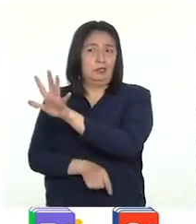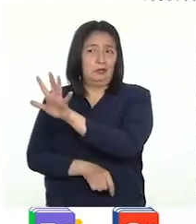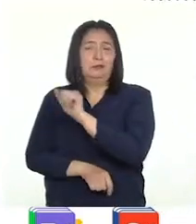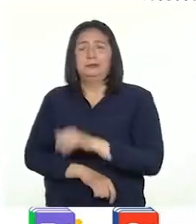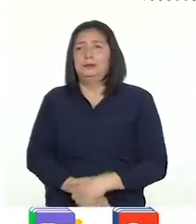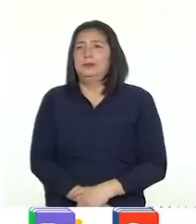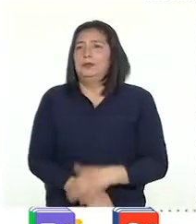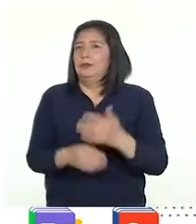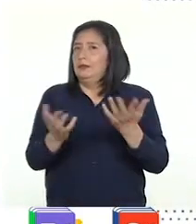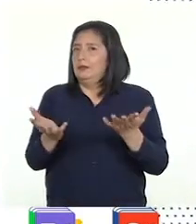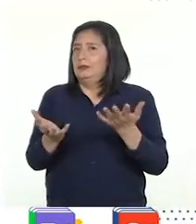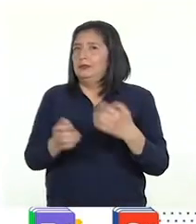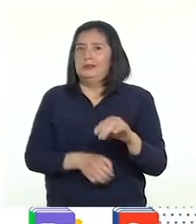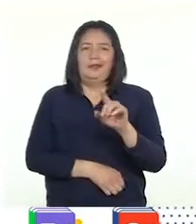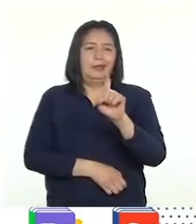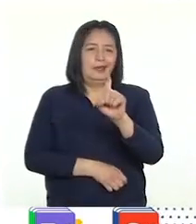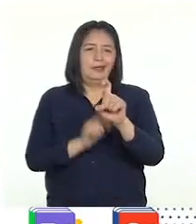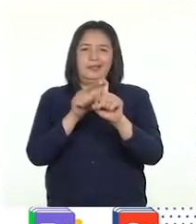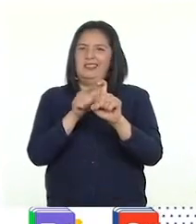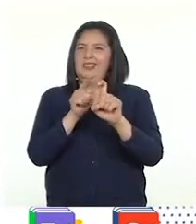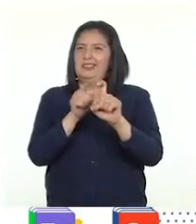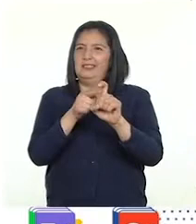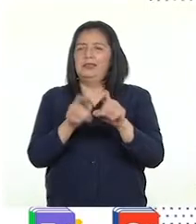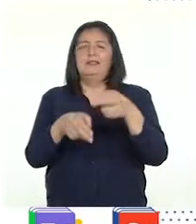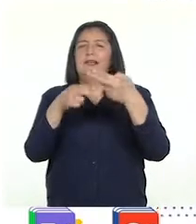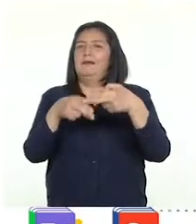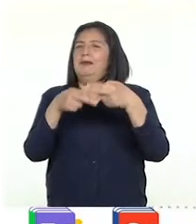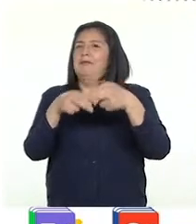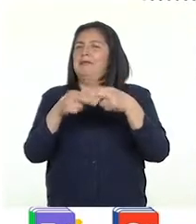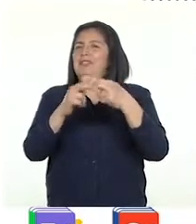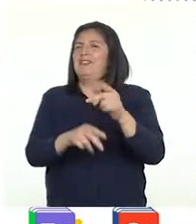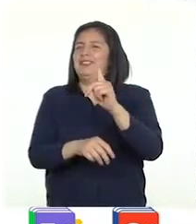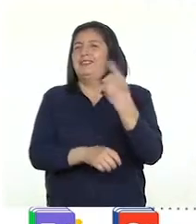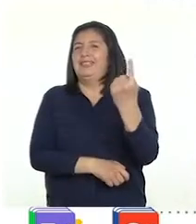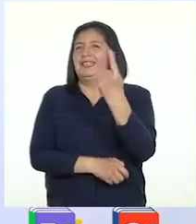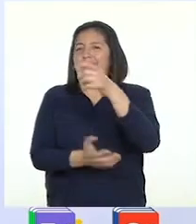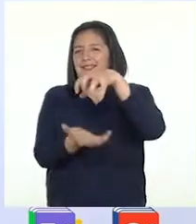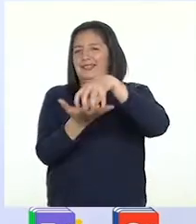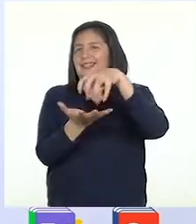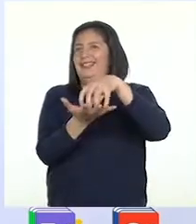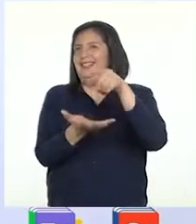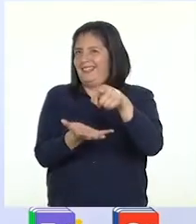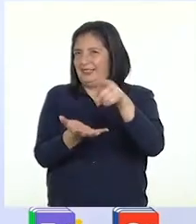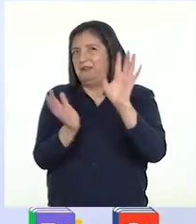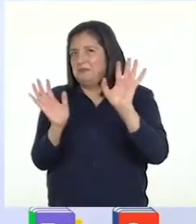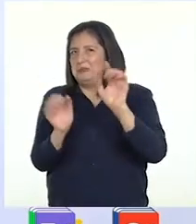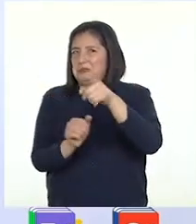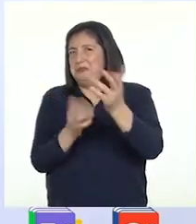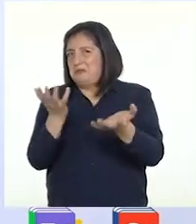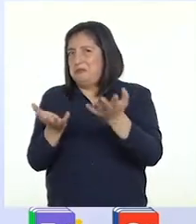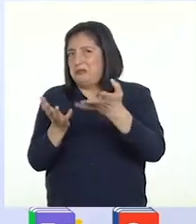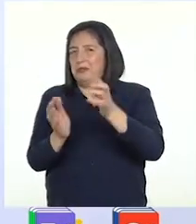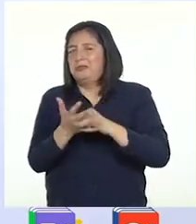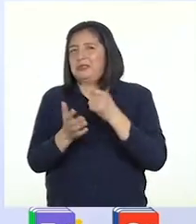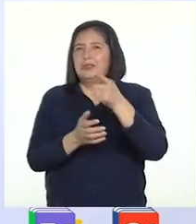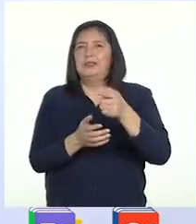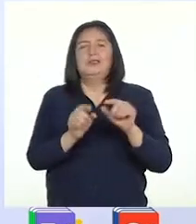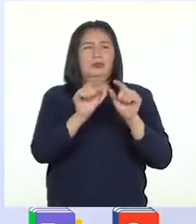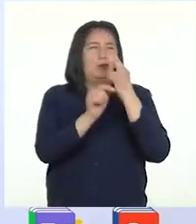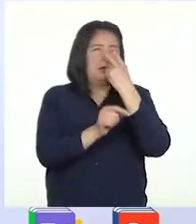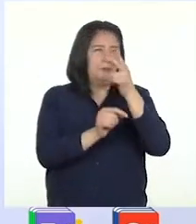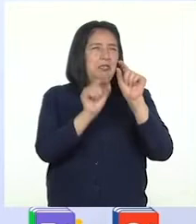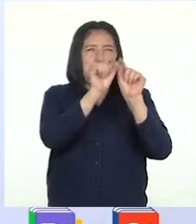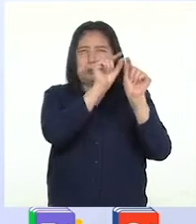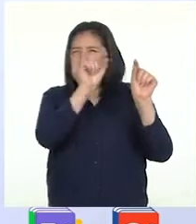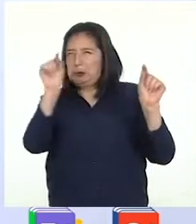5, donde X es el peso en kilogramos de cada lata de conservas. Seguro es el tipo de expresiones que has